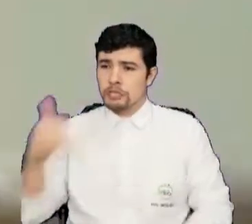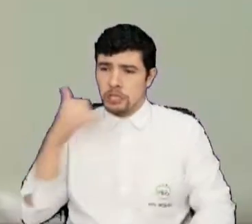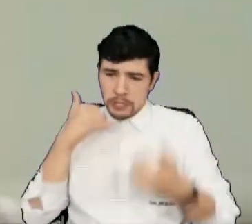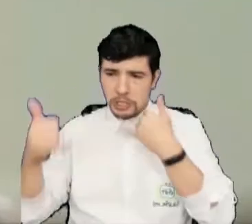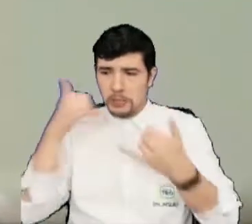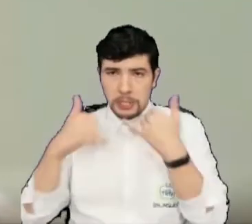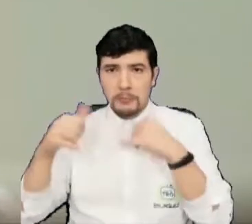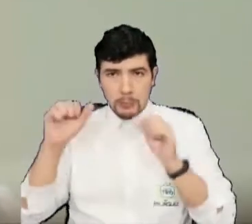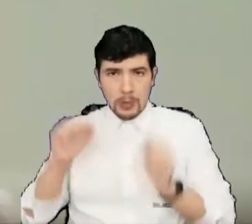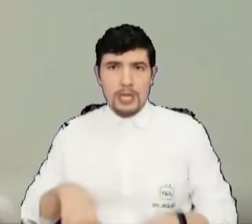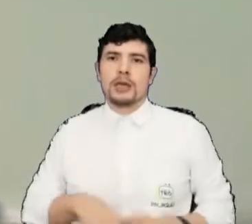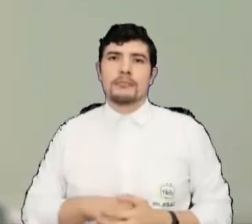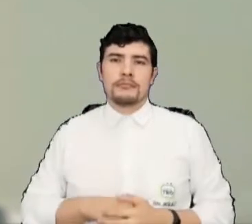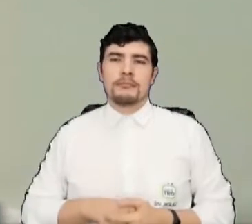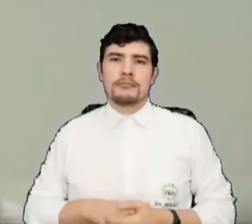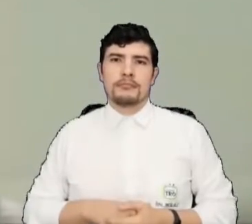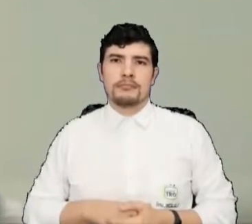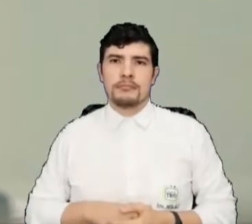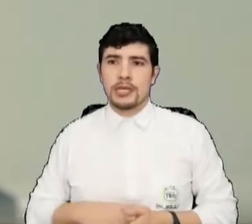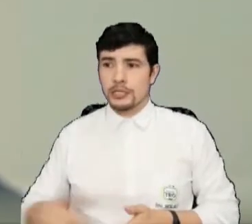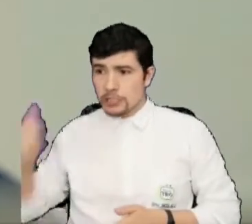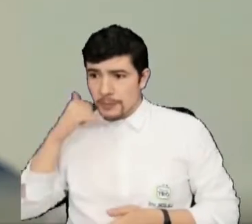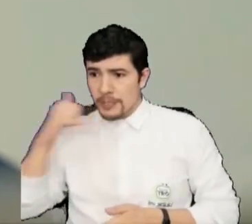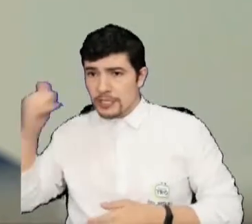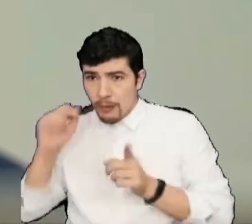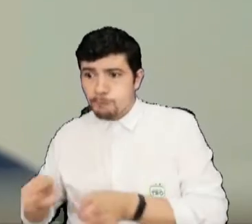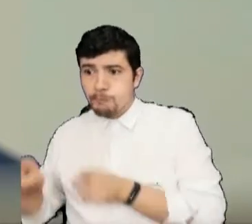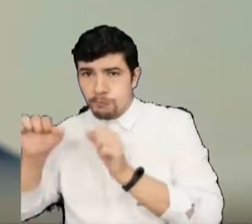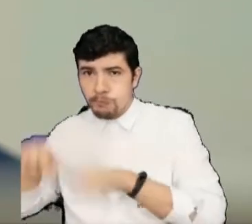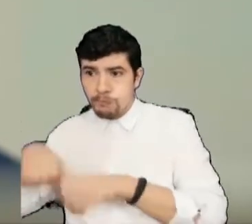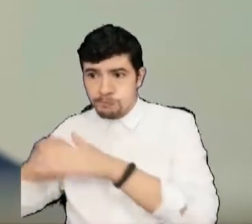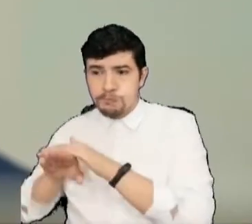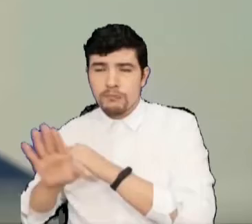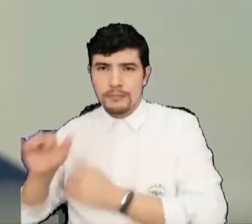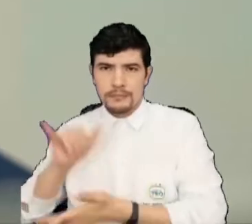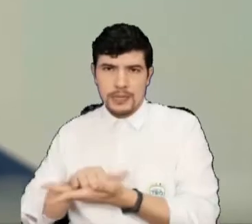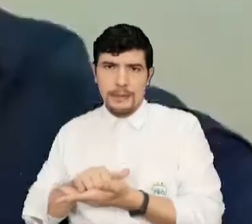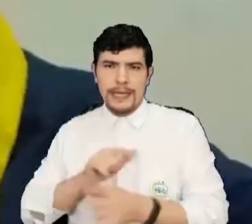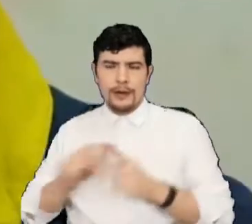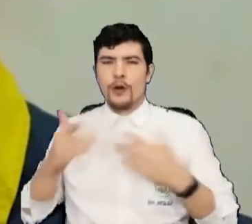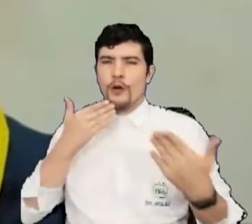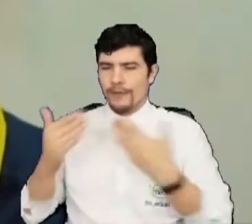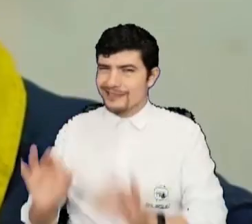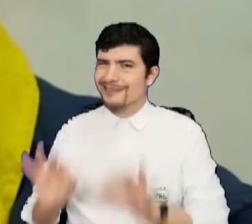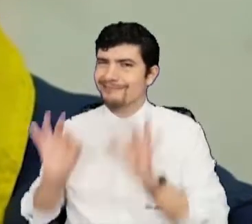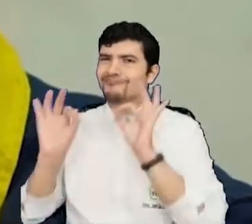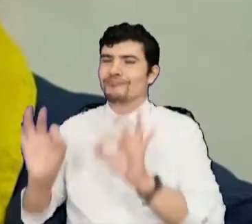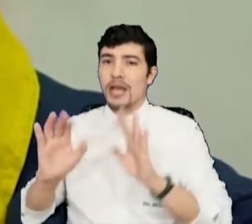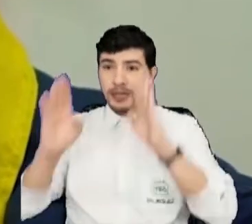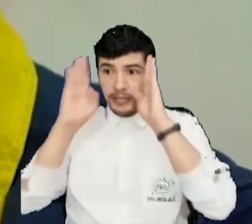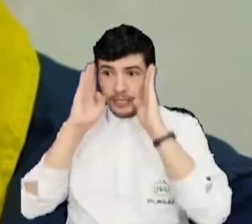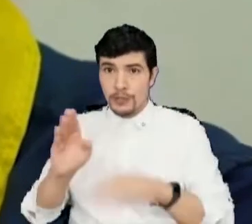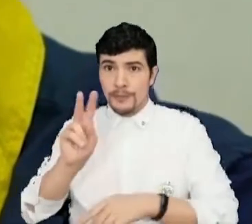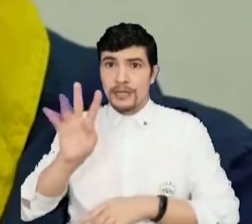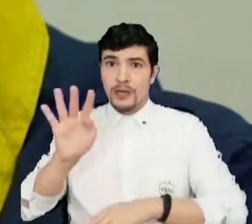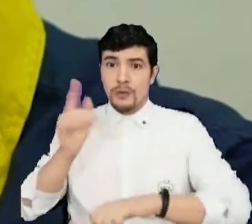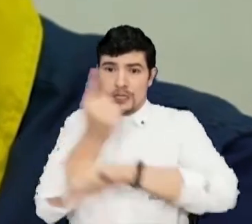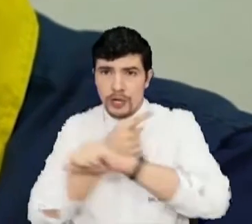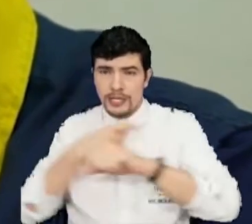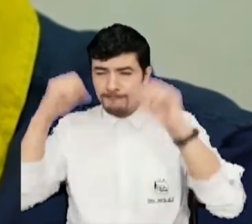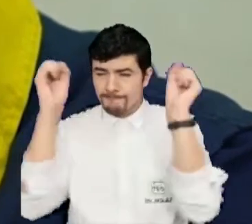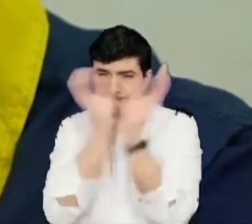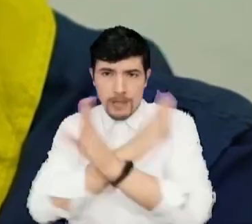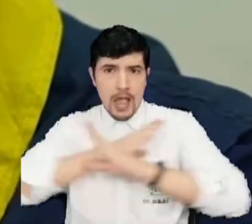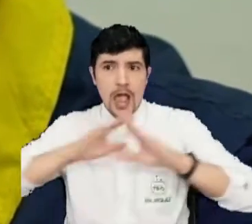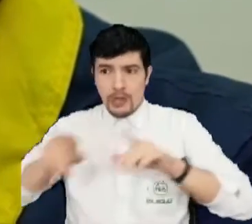van a ser con absoluta confiabilidad van a ser seguras van a atender los 24 horas en el cual esta